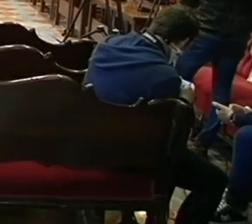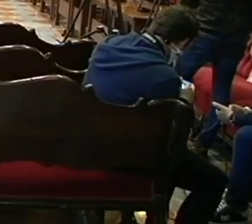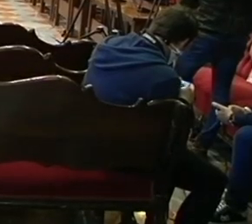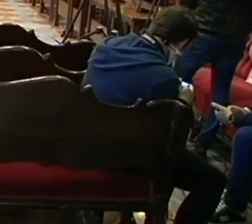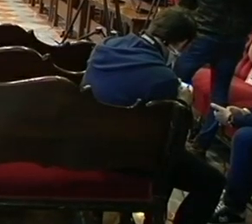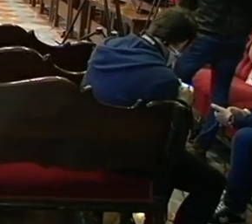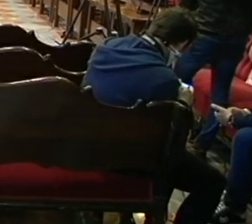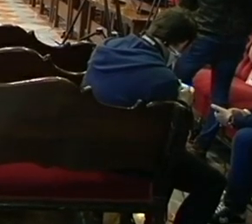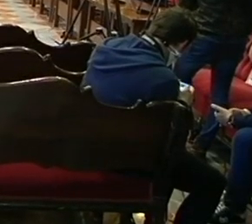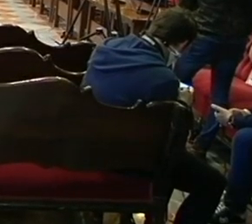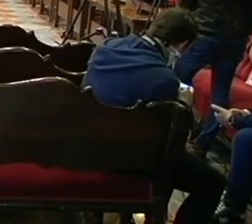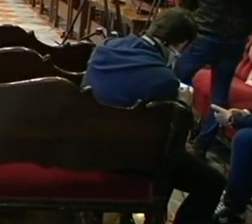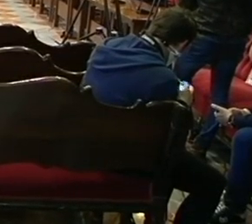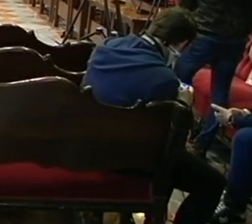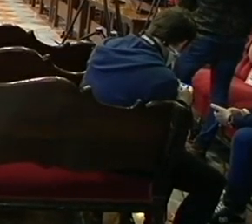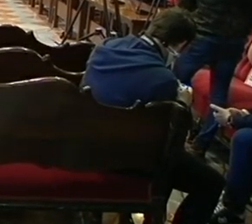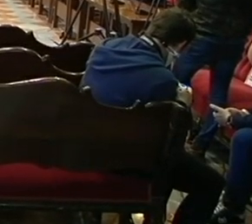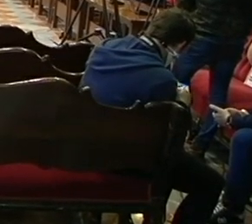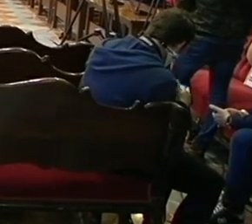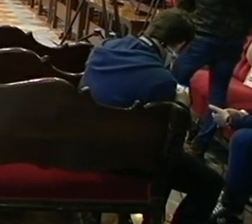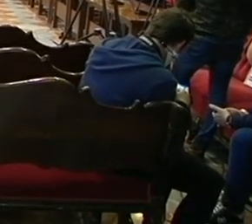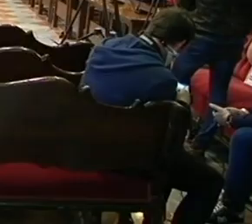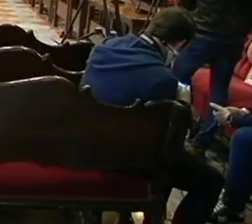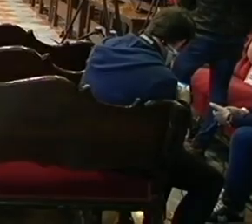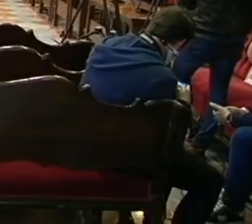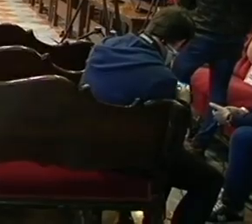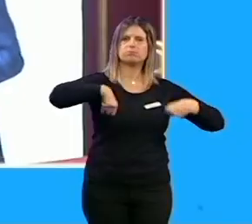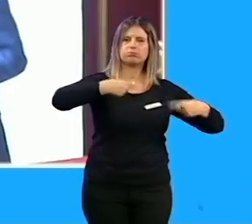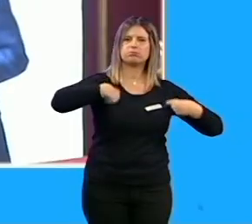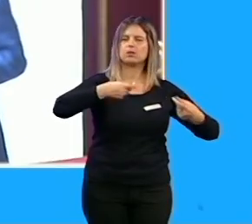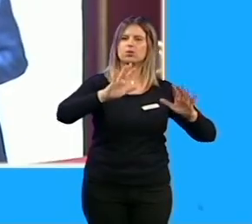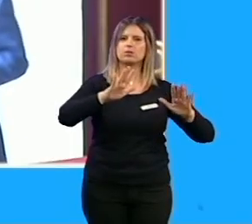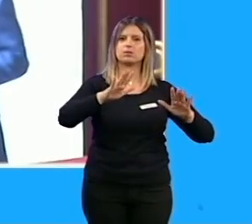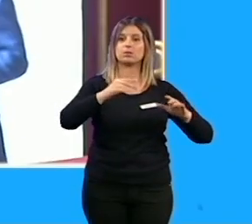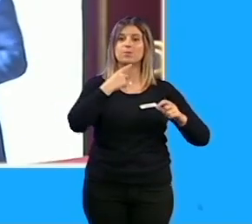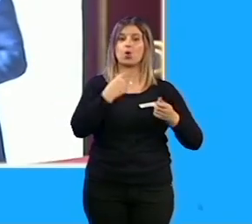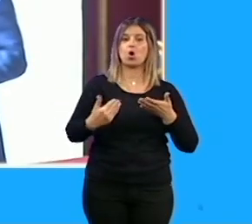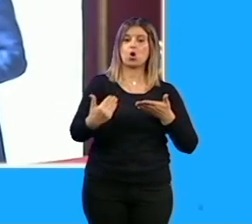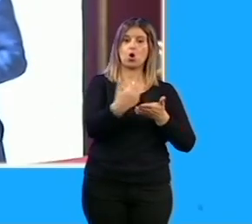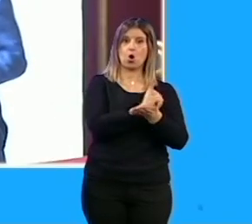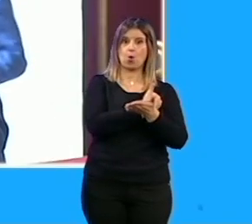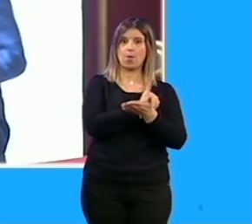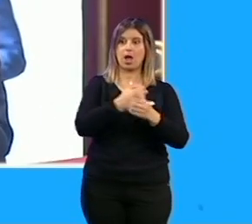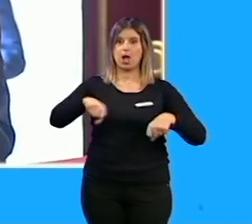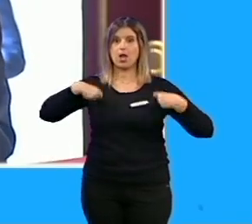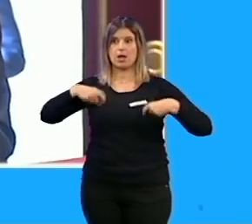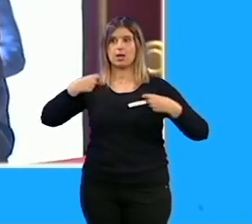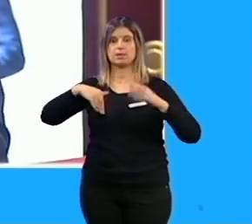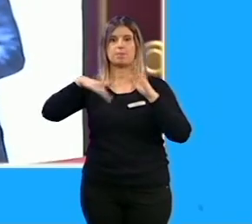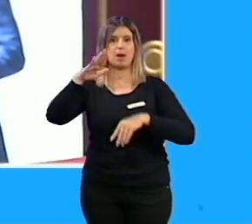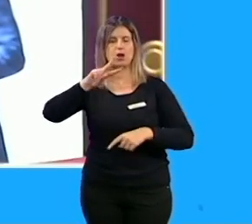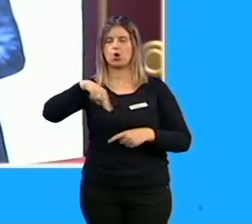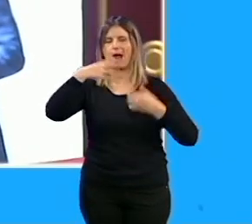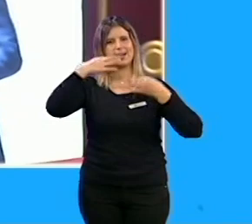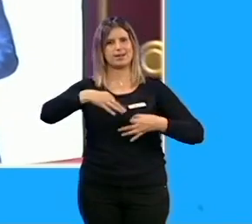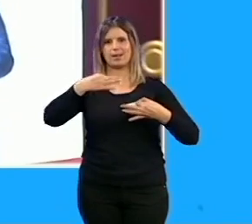año de gestión. También ha subrayado que la ciudadanía les está pidiendo altura de miras. Dejar de cobrar y gastar más no es real. No